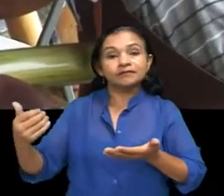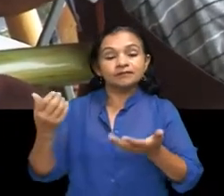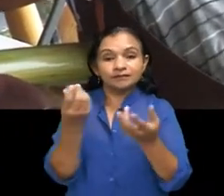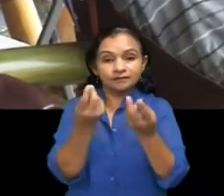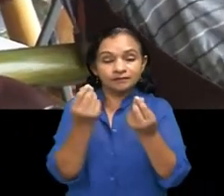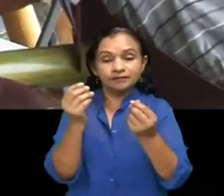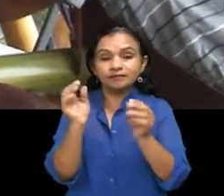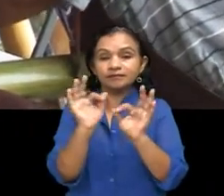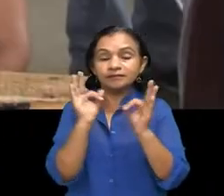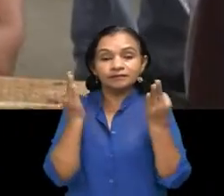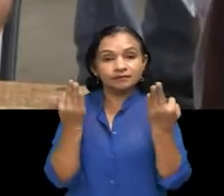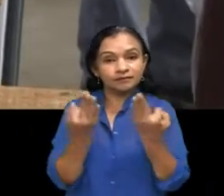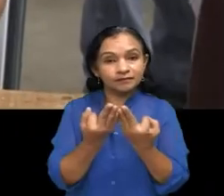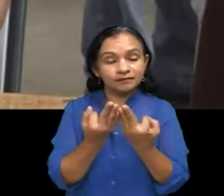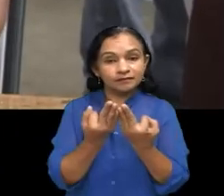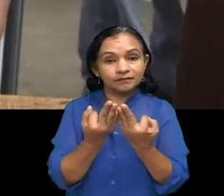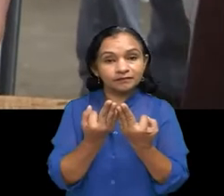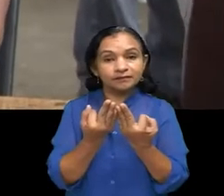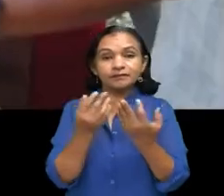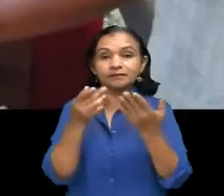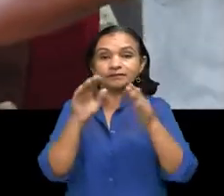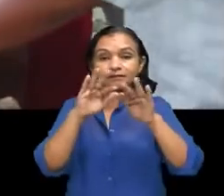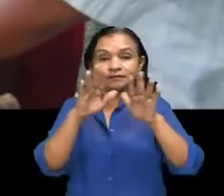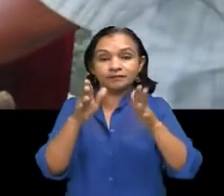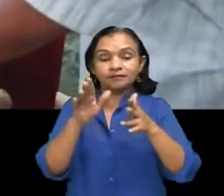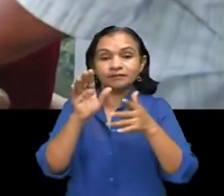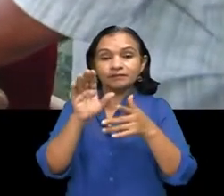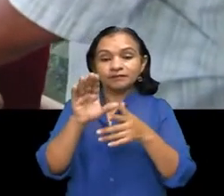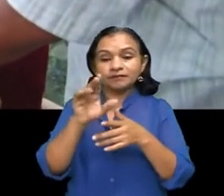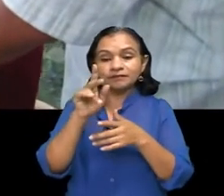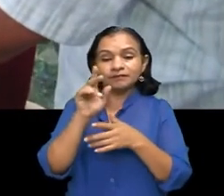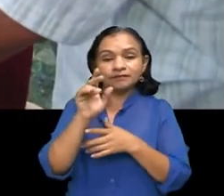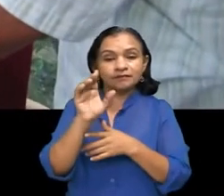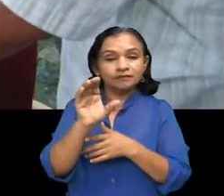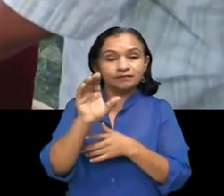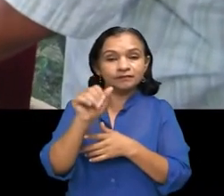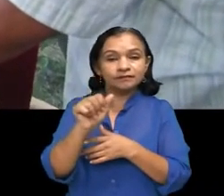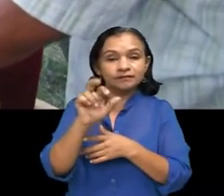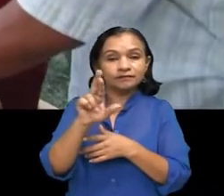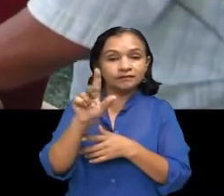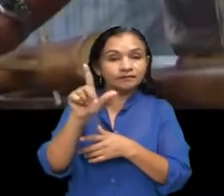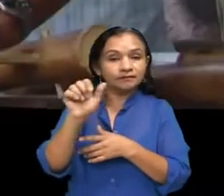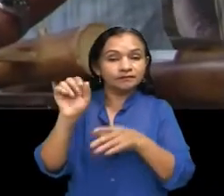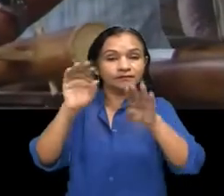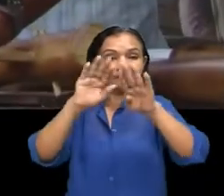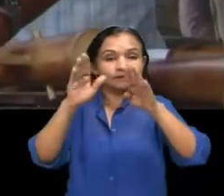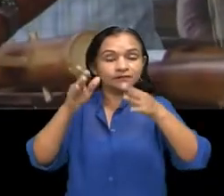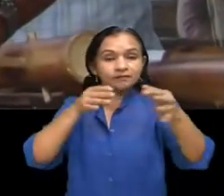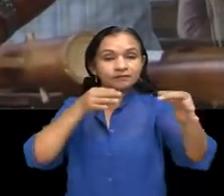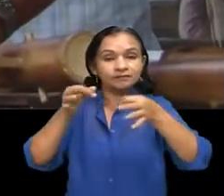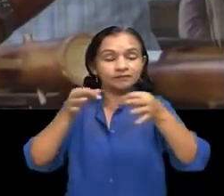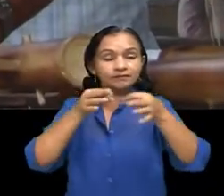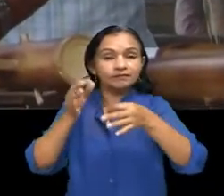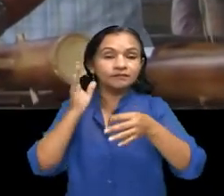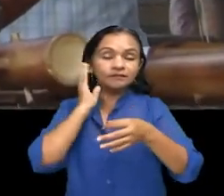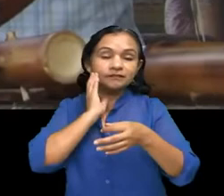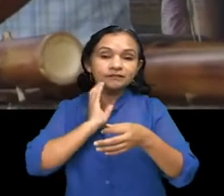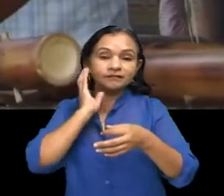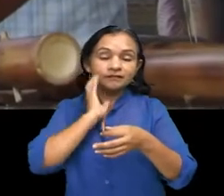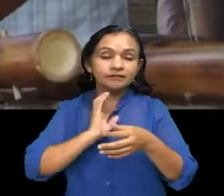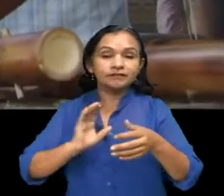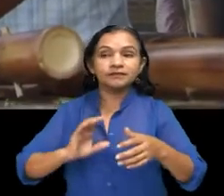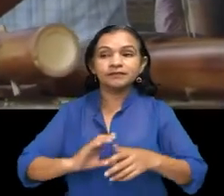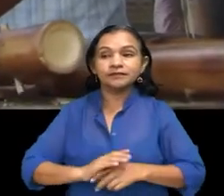economía familiar. Tal es el caso de la ebanista Carla Zamora, quien a continuación nos cuenta un poco de su experiencia.